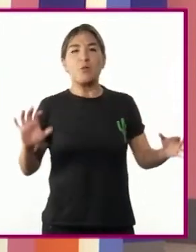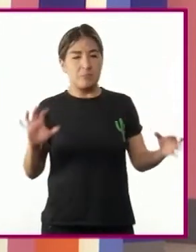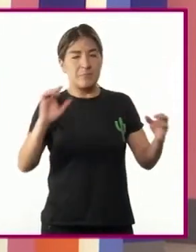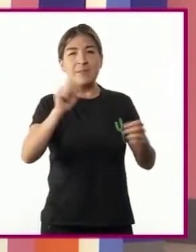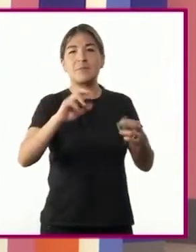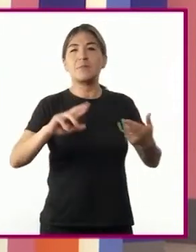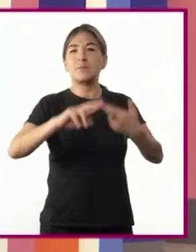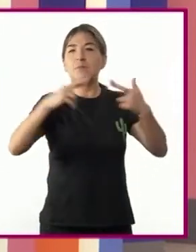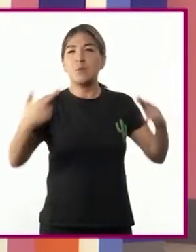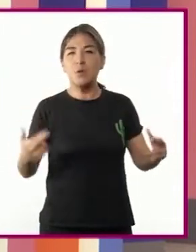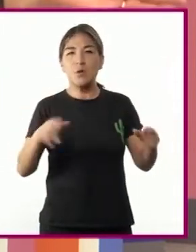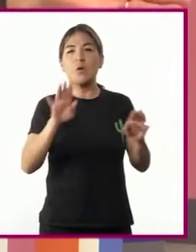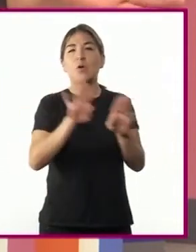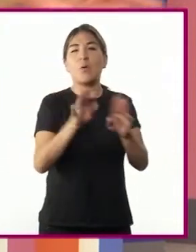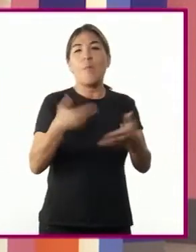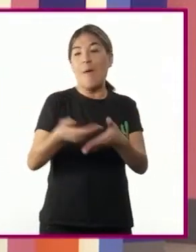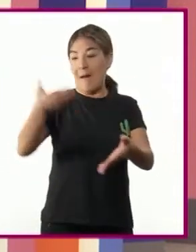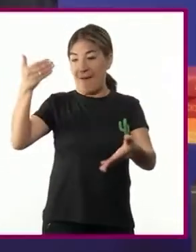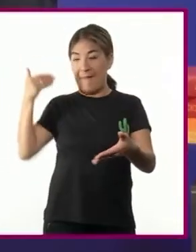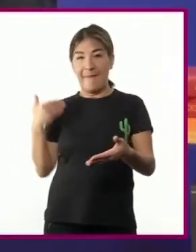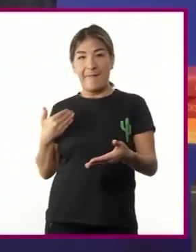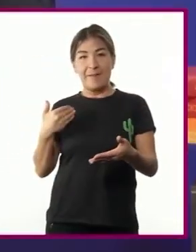de anterioridad,